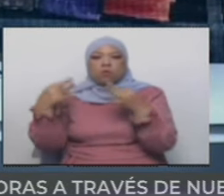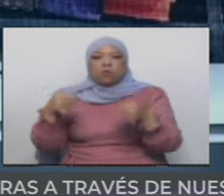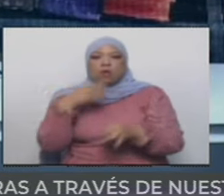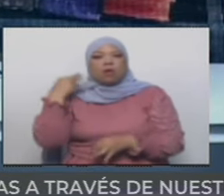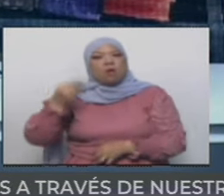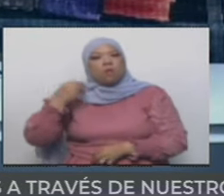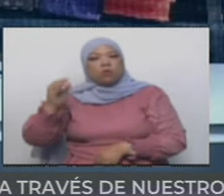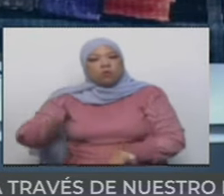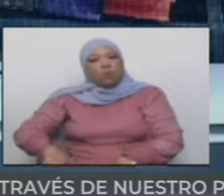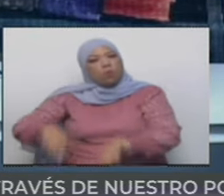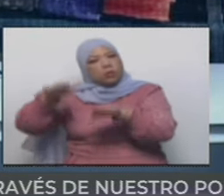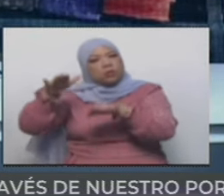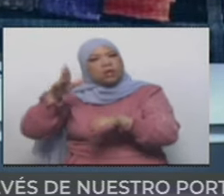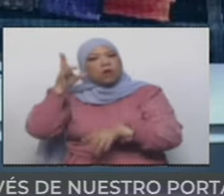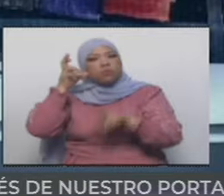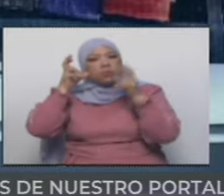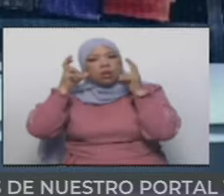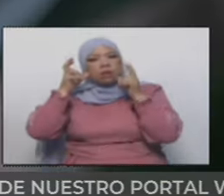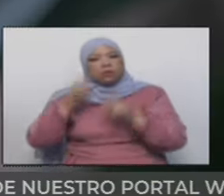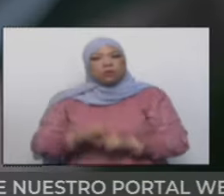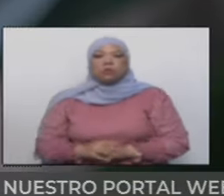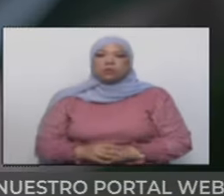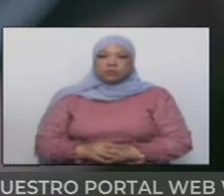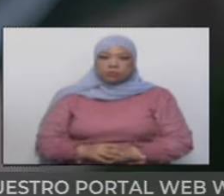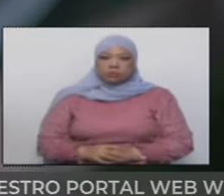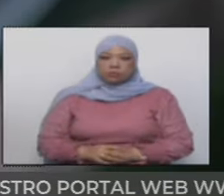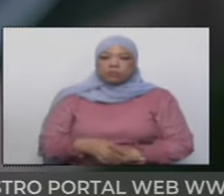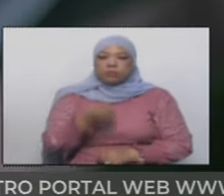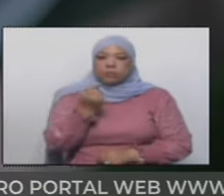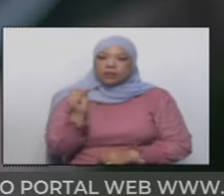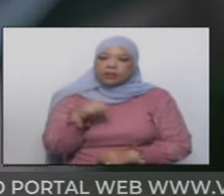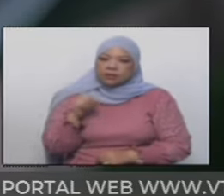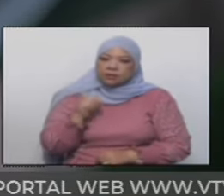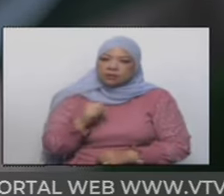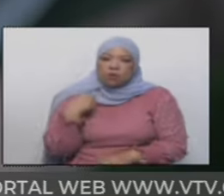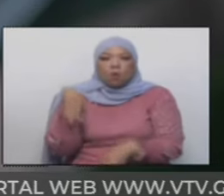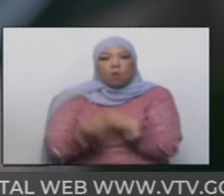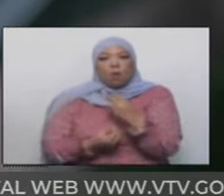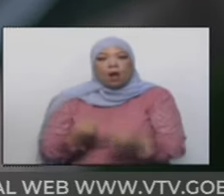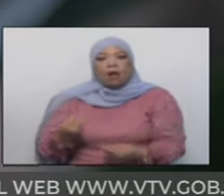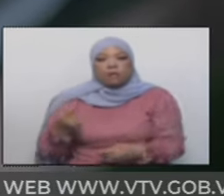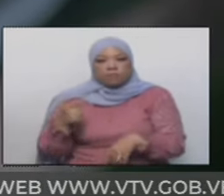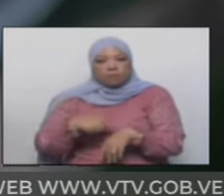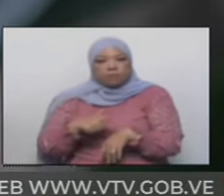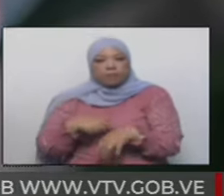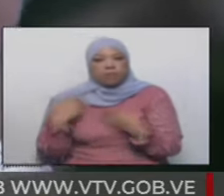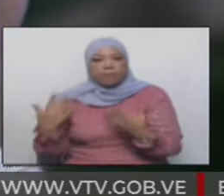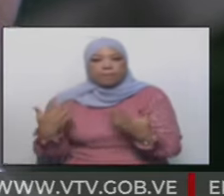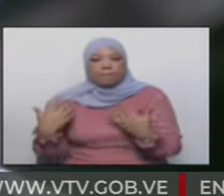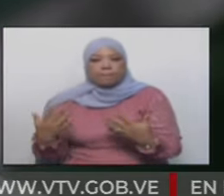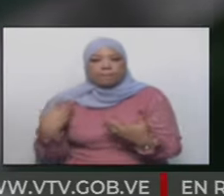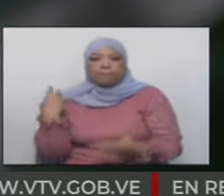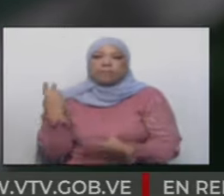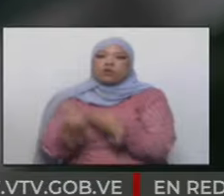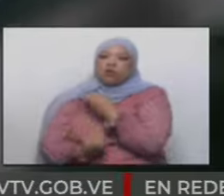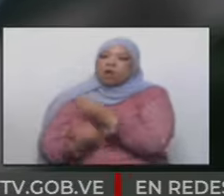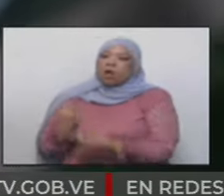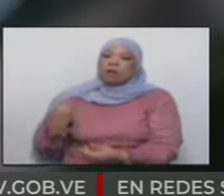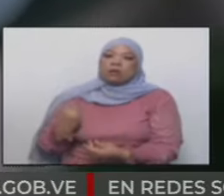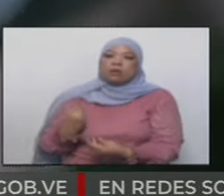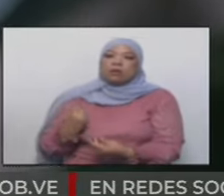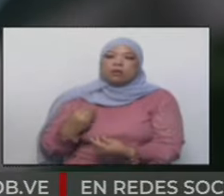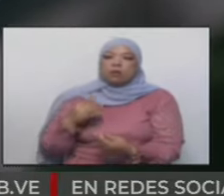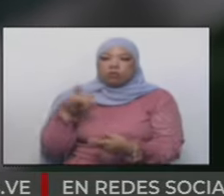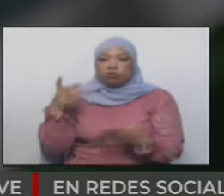escuchar la gente. Sí. O sea, que la prórroga está buena. Sí. ¿Qué vas a hacer en la prórroga ahora? Lo que voy a hacer en la prórroga es